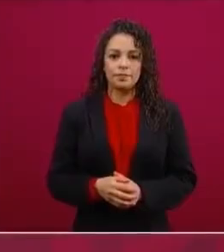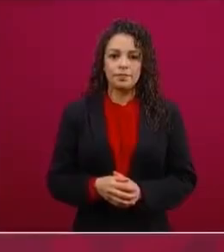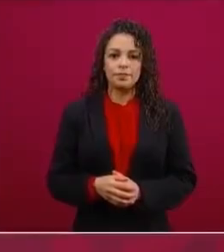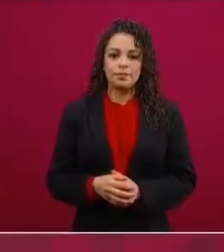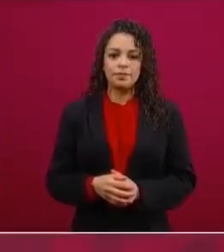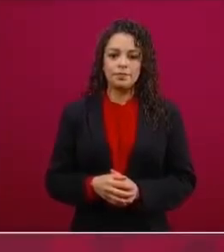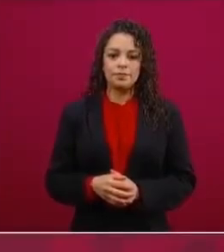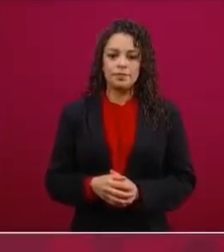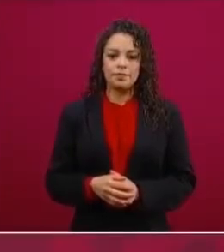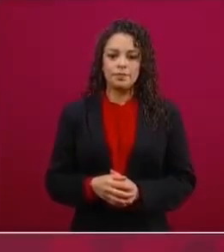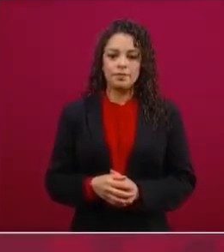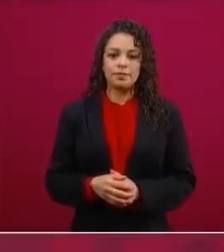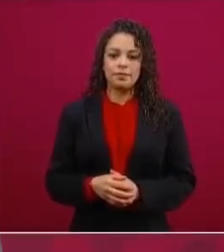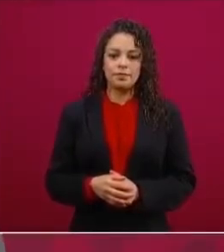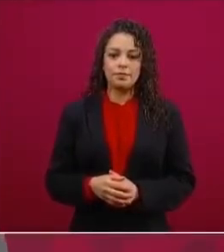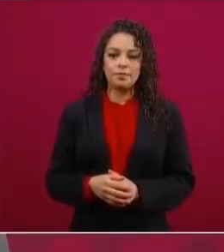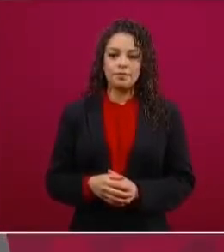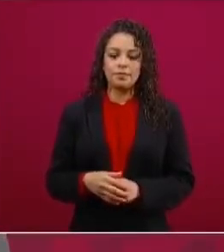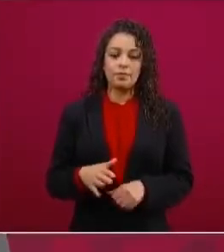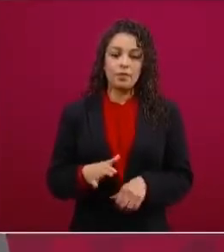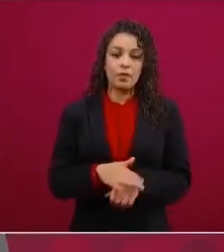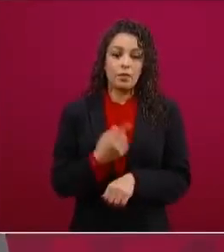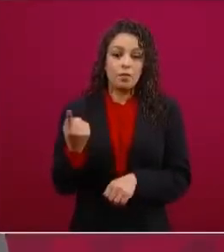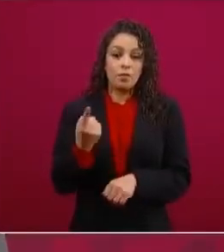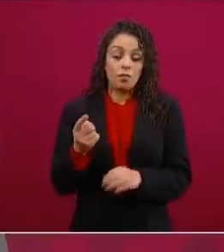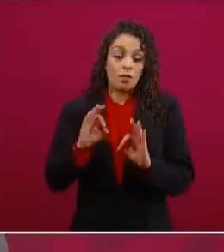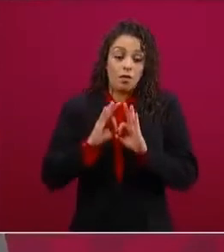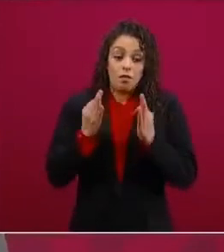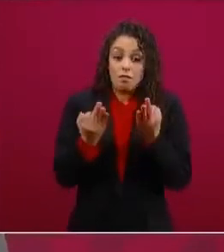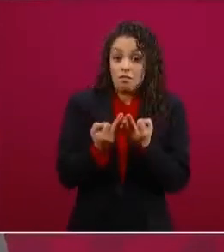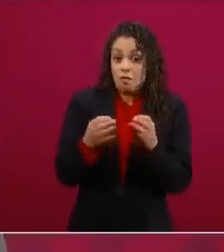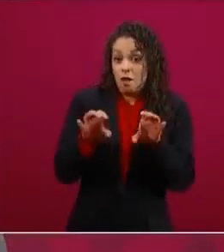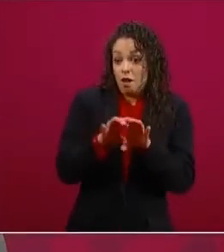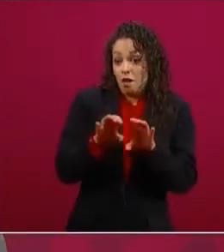porque el haya sido como haya sido,